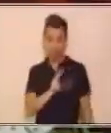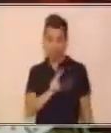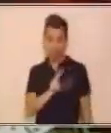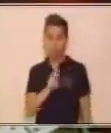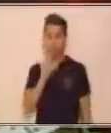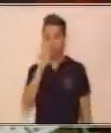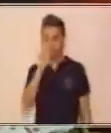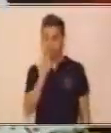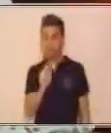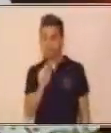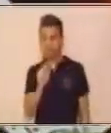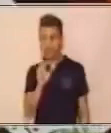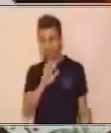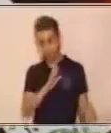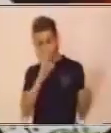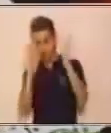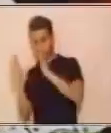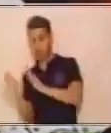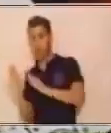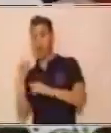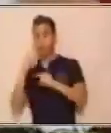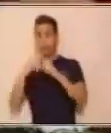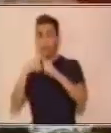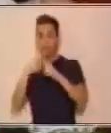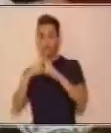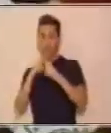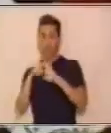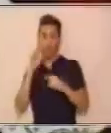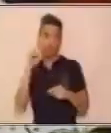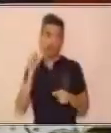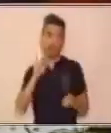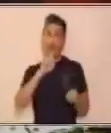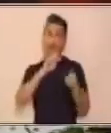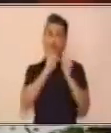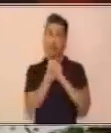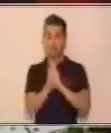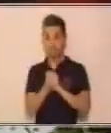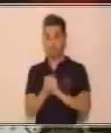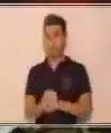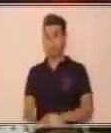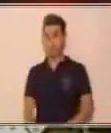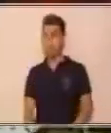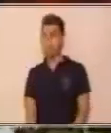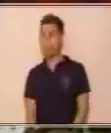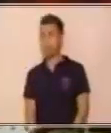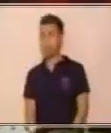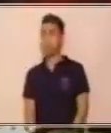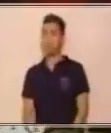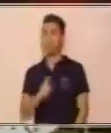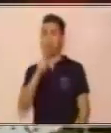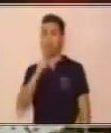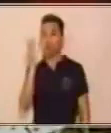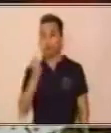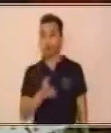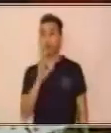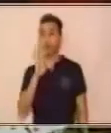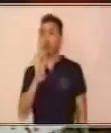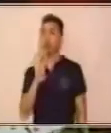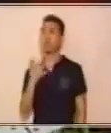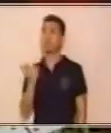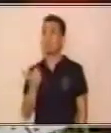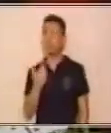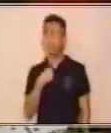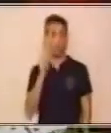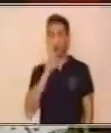de división lo escribo como multiplicación porque lo voy a convertir en una multiplicación, y el 1/4 no lo